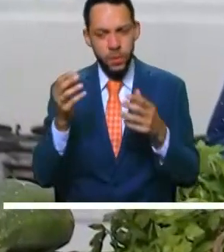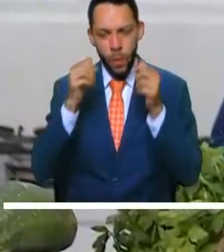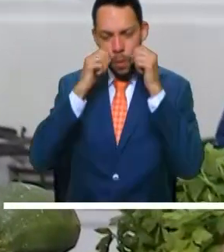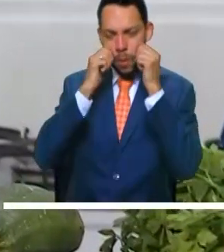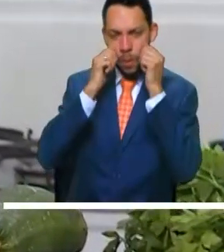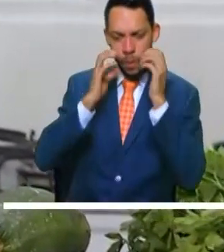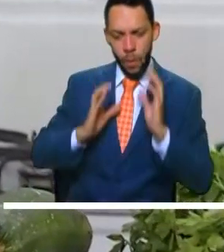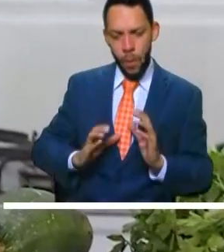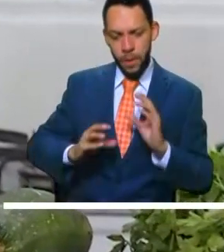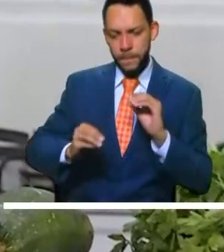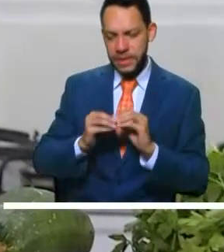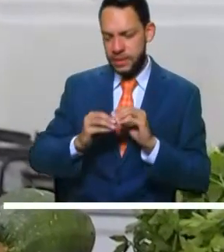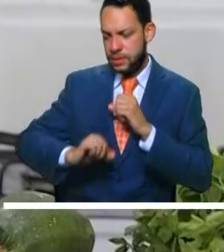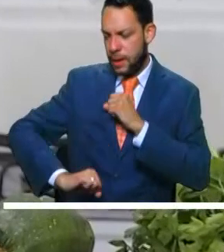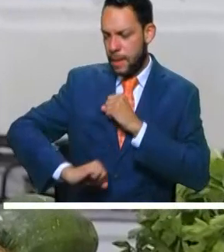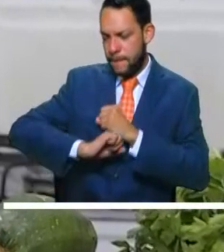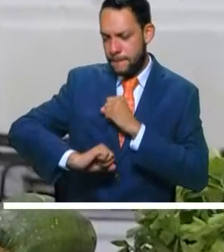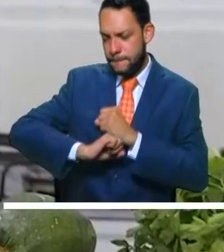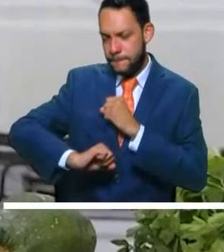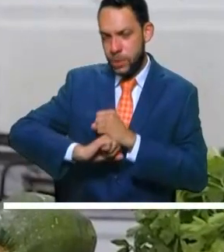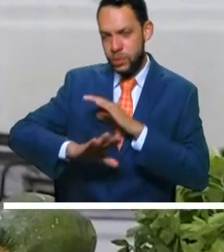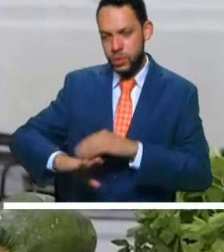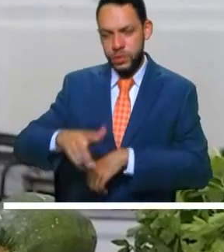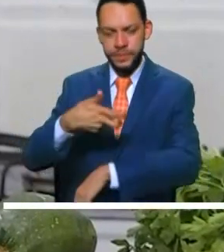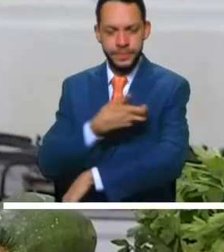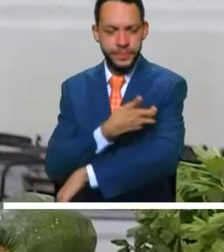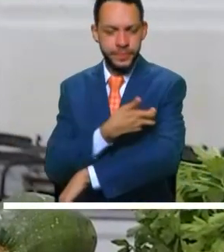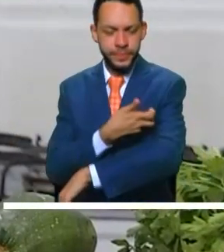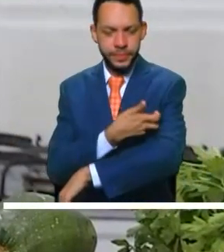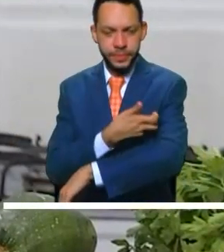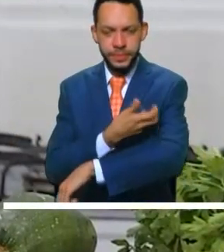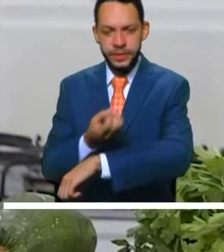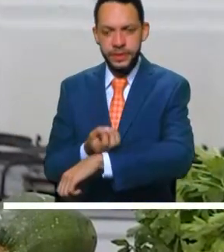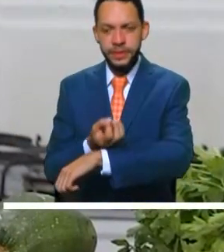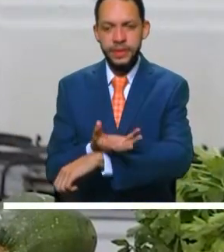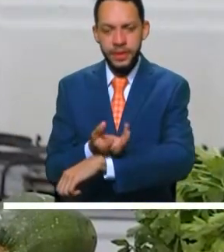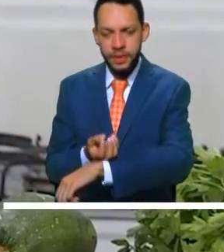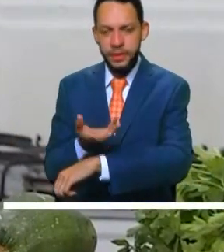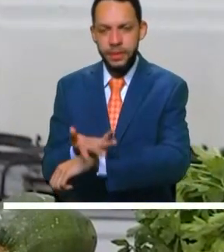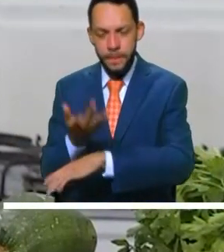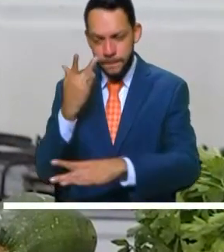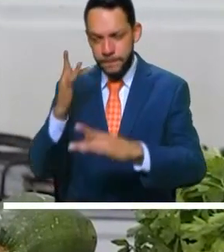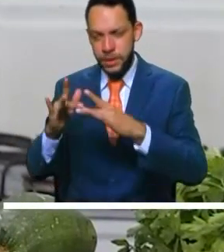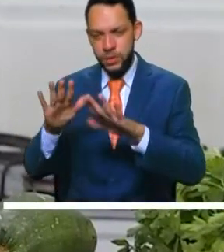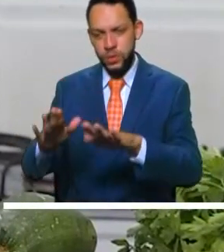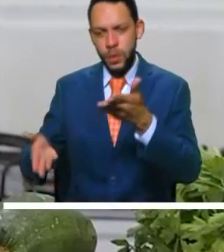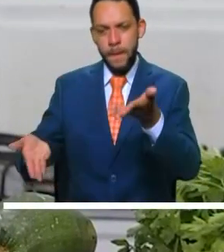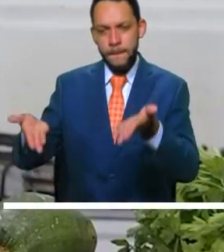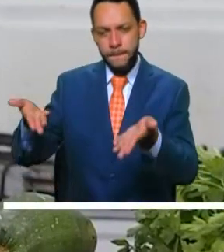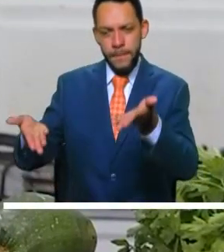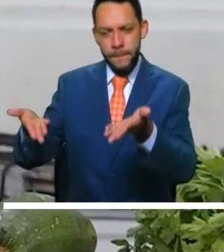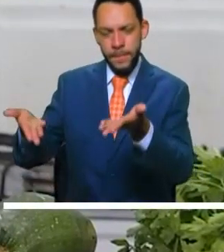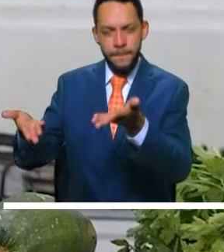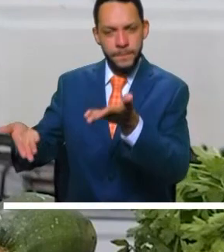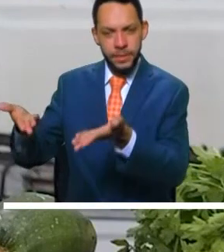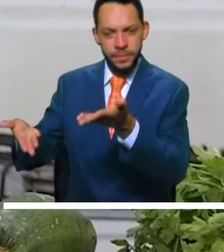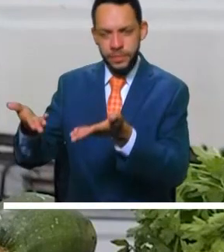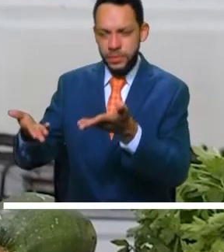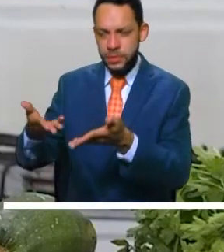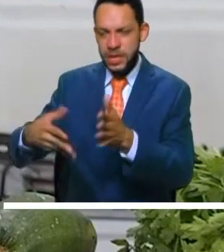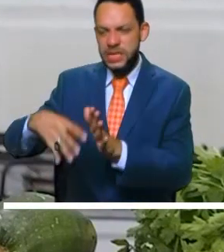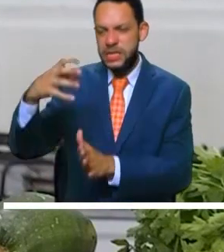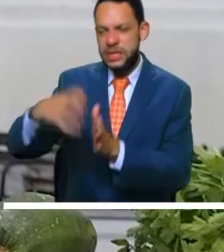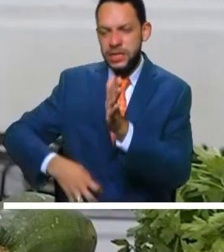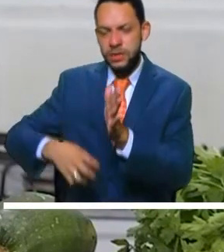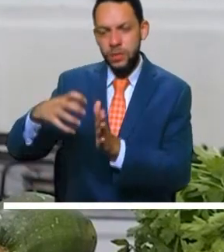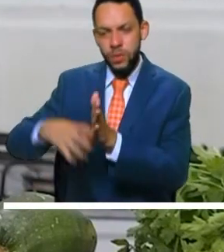está determinado por el aporte energético que le vamos a dar, siendo esto una alimentación equilibrada, sin eliminar ningún